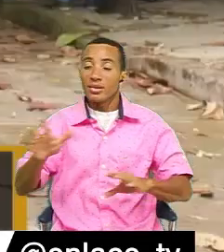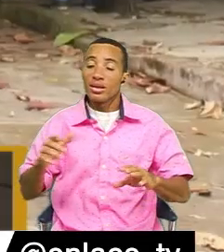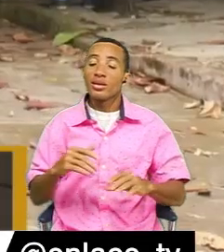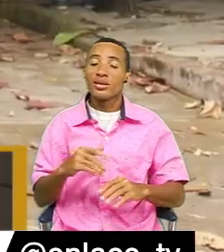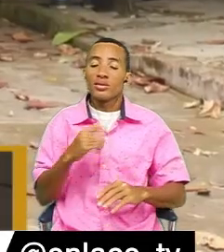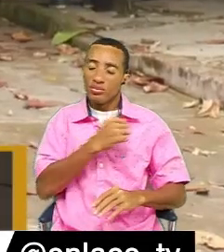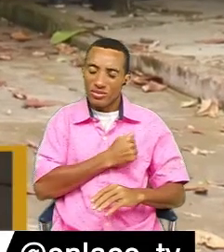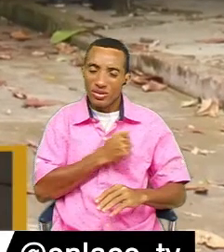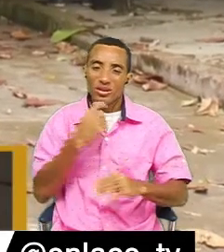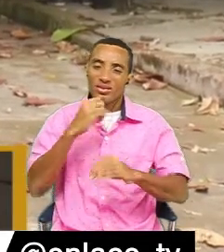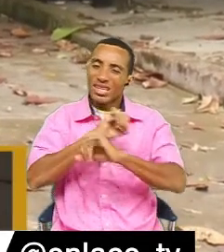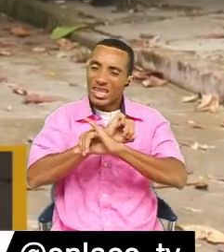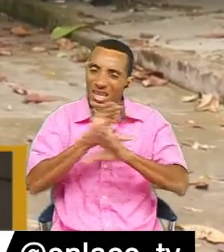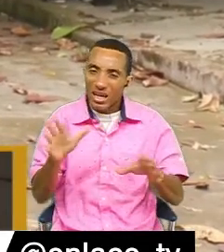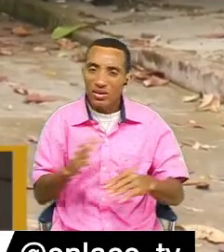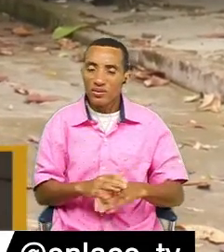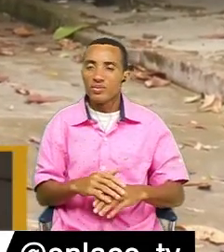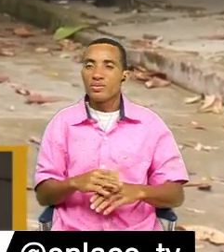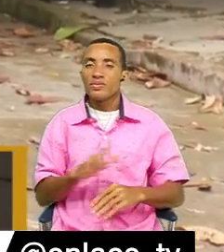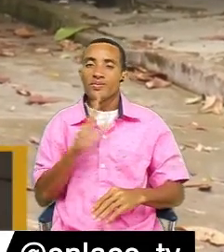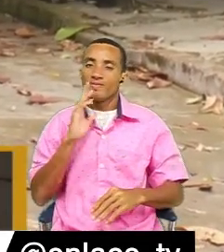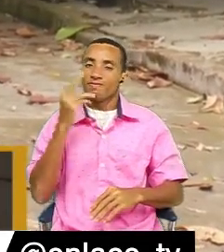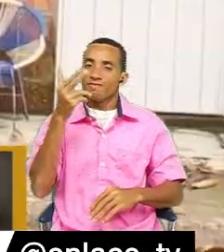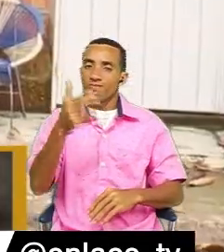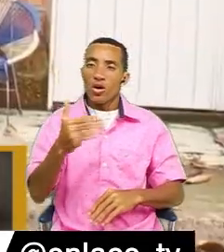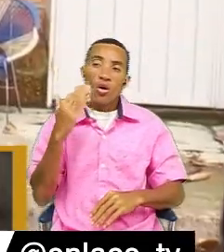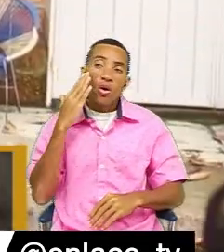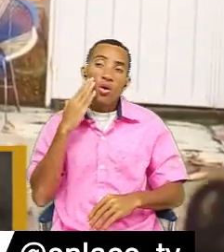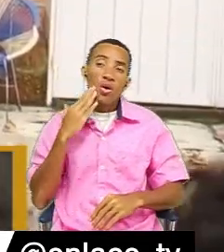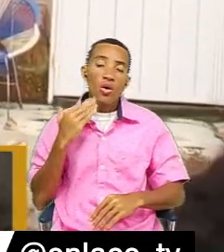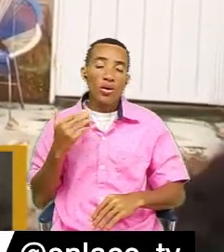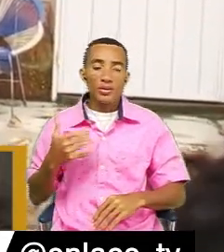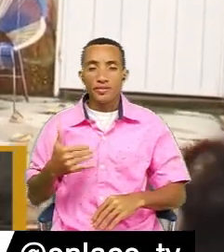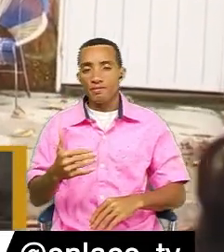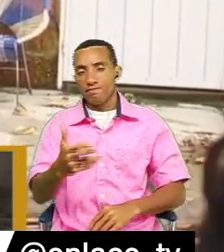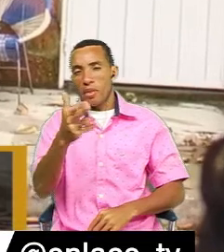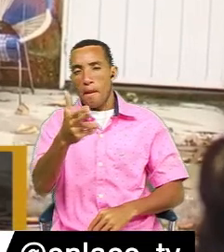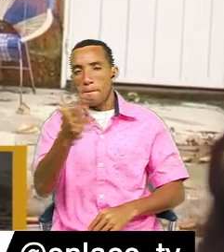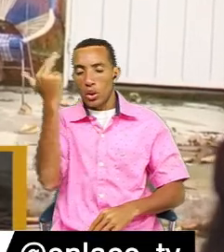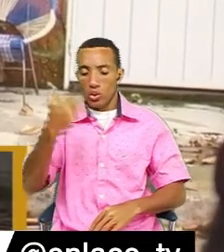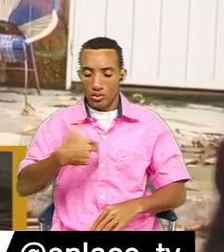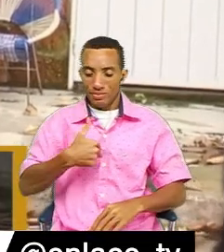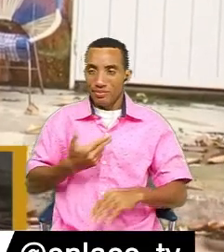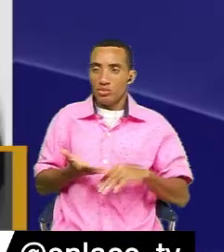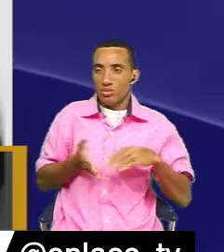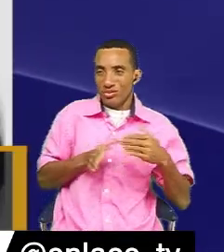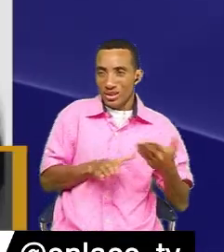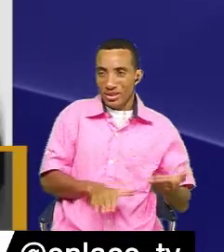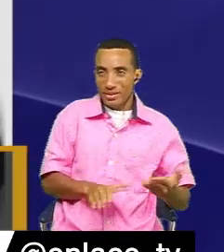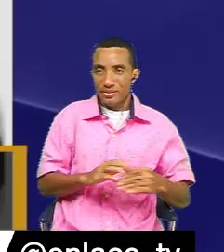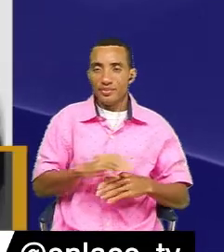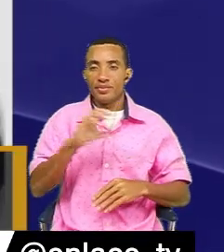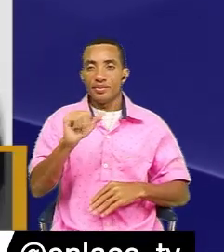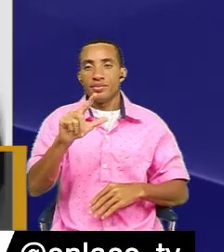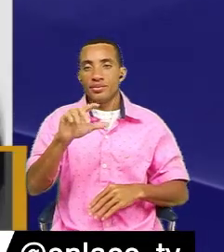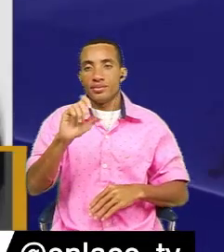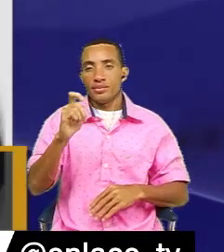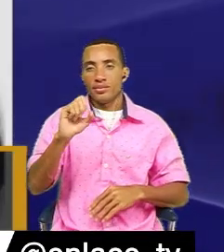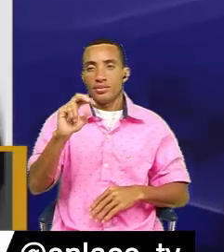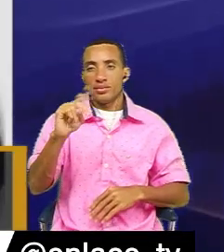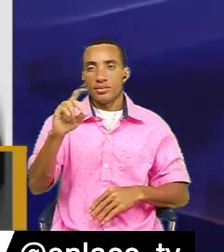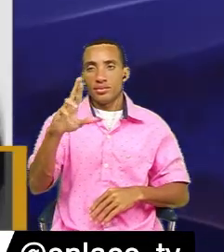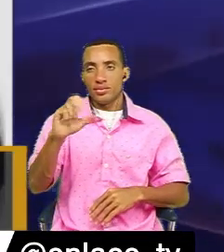fue asesinada de un disparo en su pecho una joven de 18 años de edad identificada como Daniela Alexandra Serna en la habitación de una vivienda del barrio